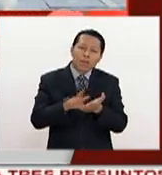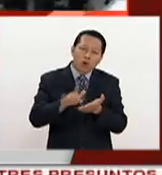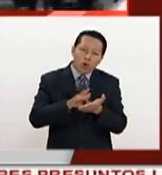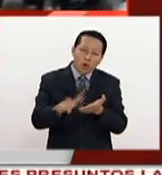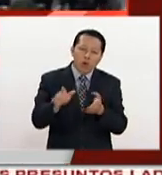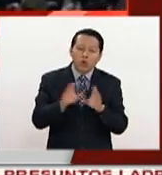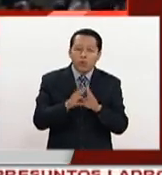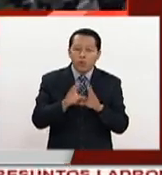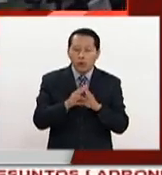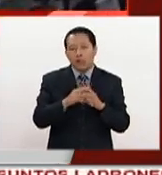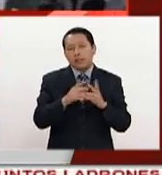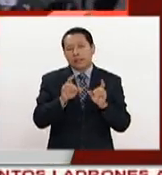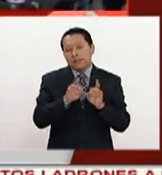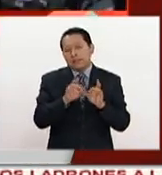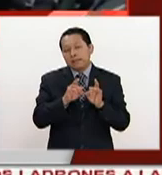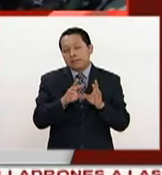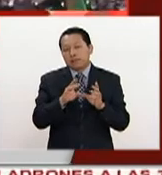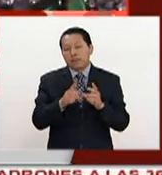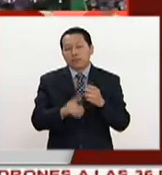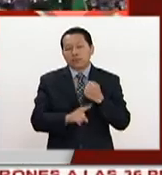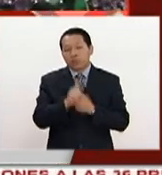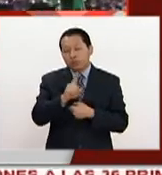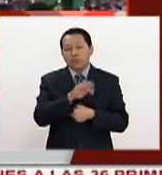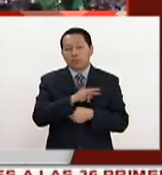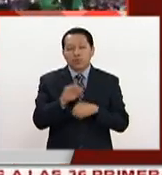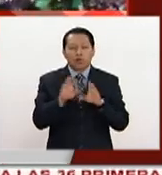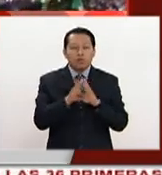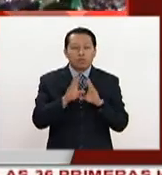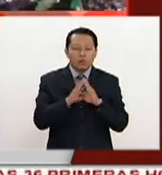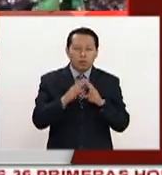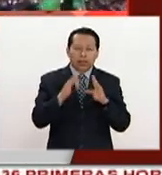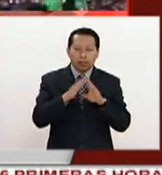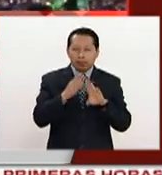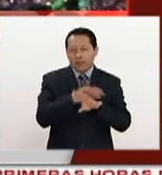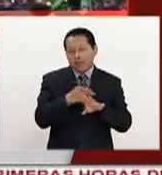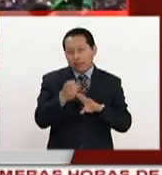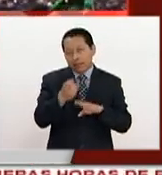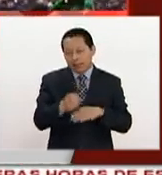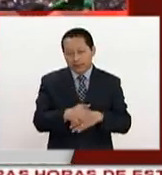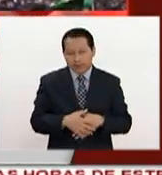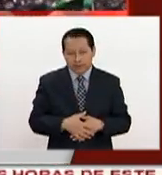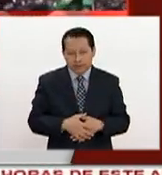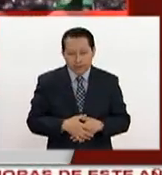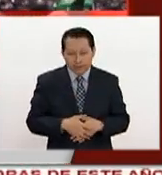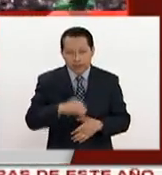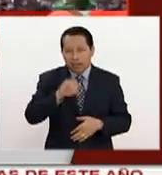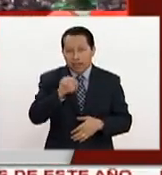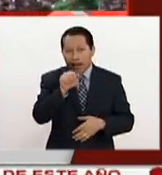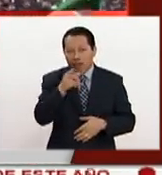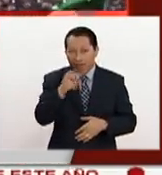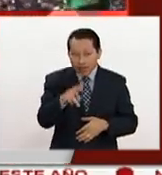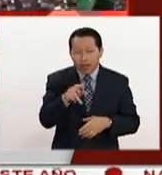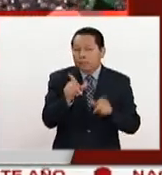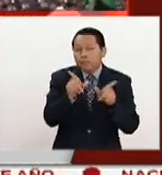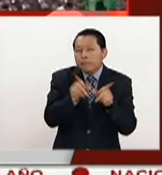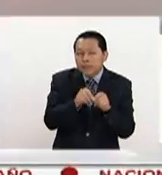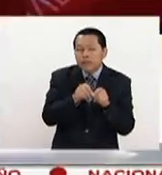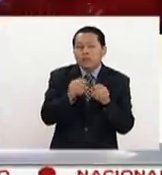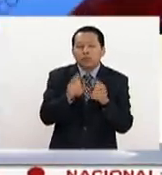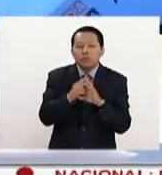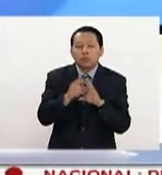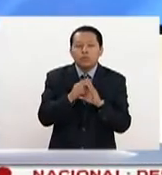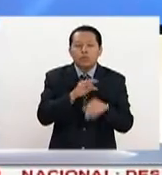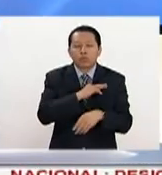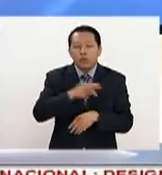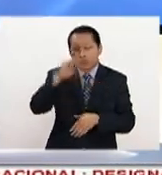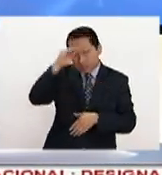no necesario e injerencista como el que está manteniendo la Casa Blanca hasta el momento. Así es, Javier, nada más de forma muy breve,